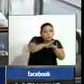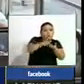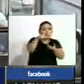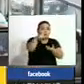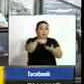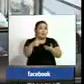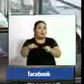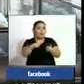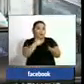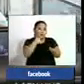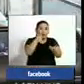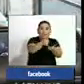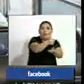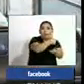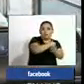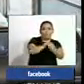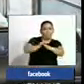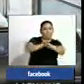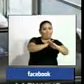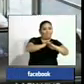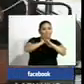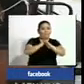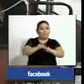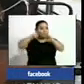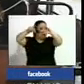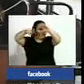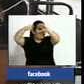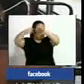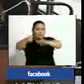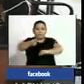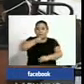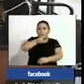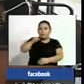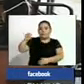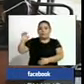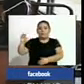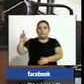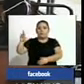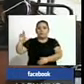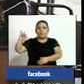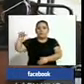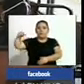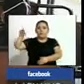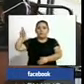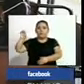depende de cada uno de ellos. Con imágenes e informe de Enrique López, Noticiero Hechos.